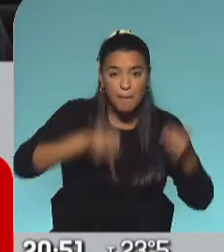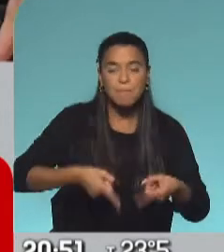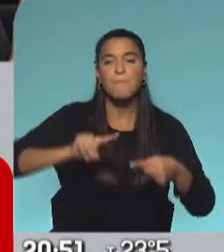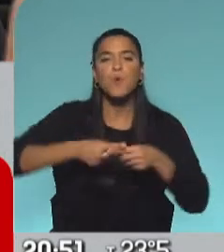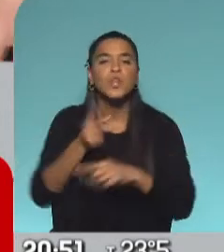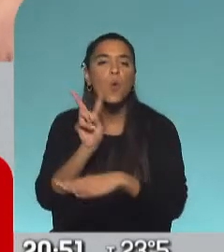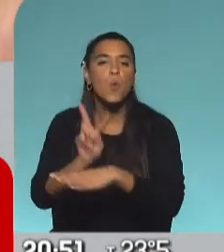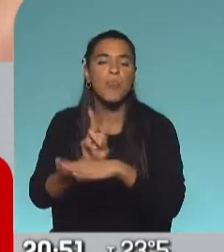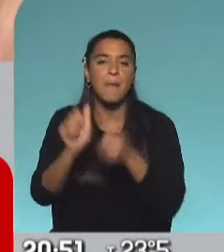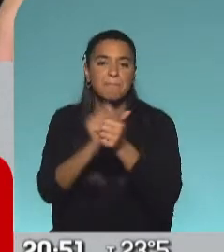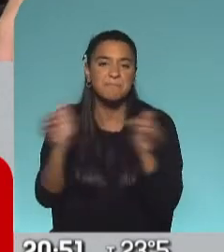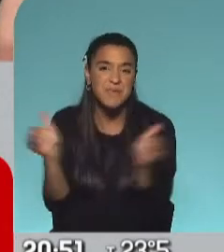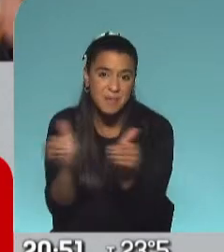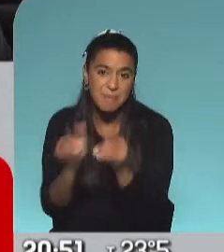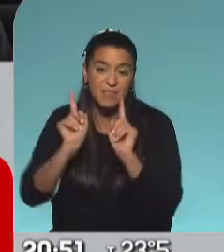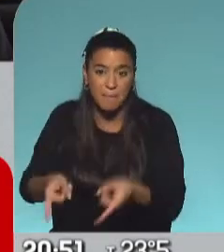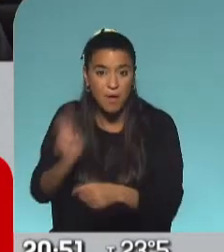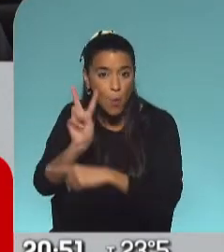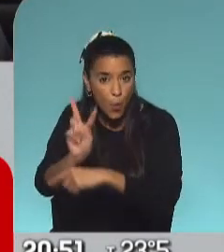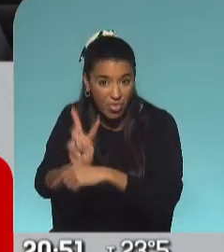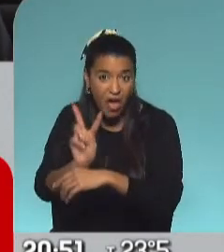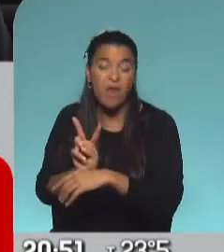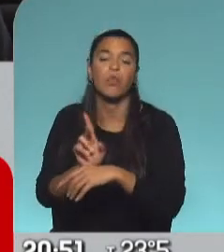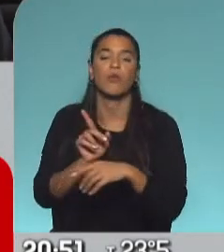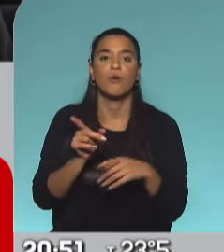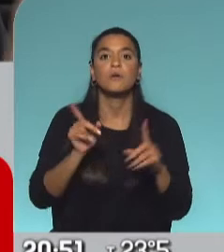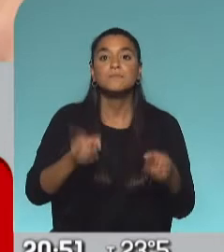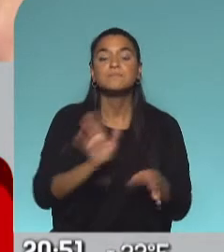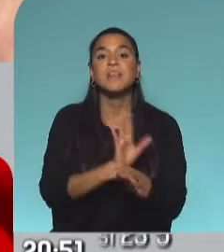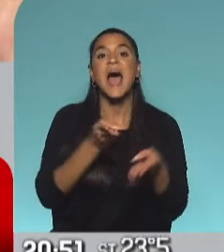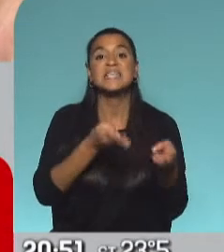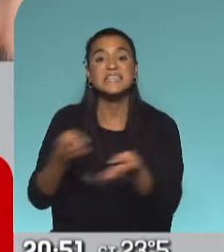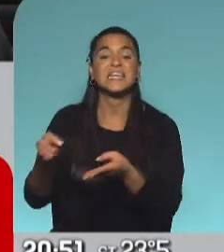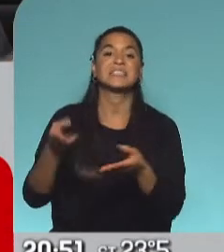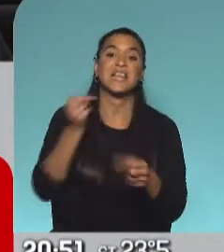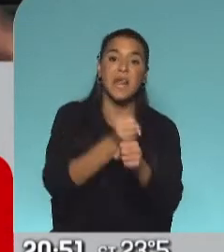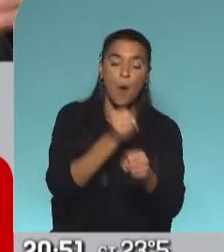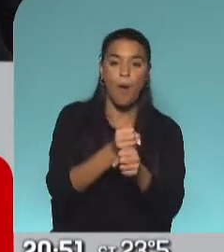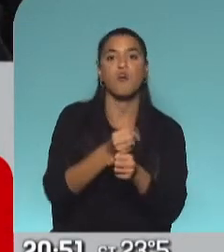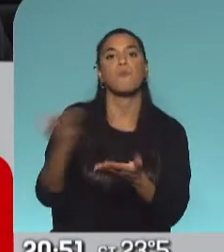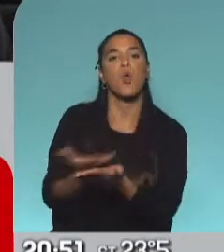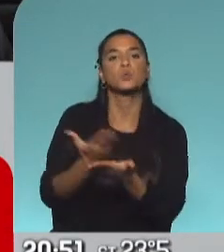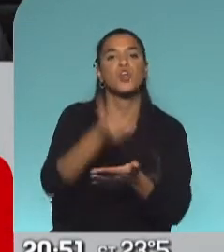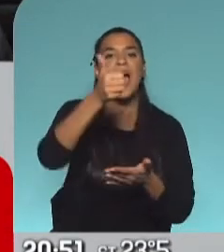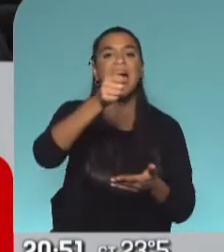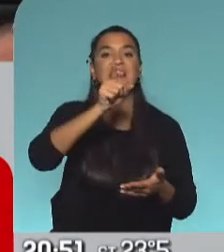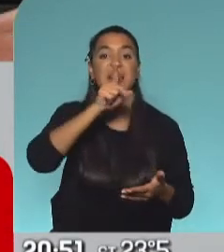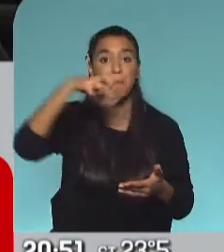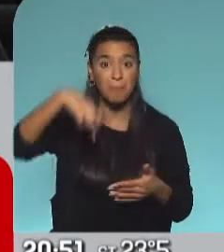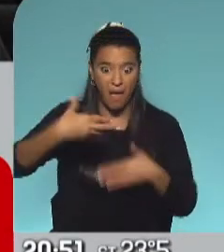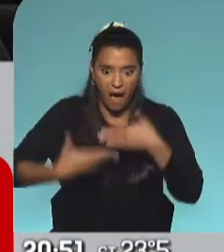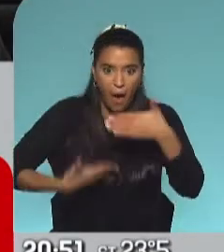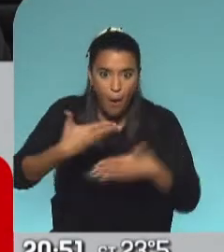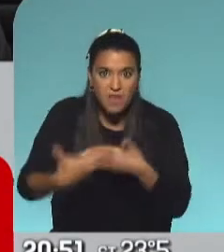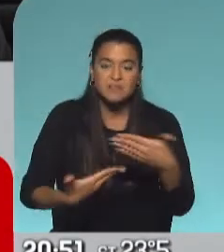de nuestras pymes, de las empresas, y ahí está lo que es la asistencia del trabajo y la producción, el ATP, es decir, se fue avanzando con